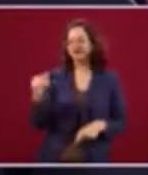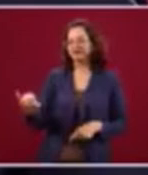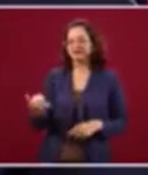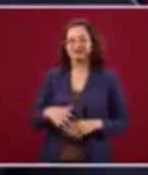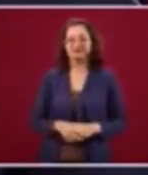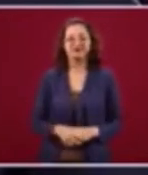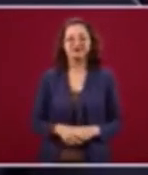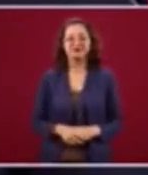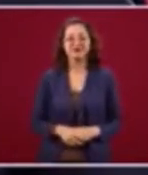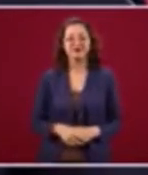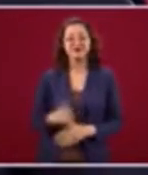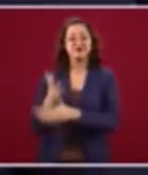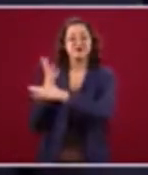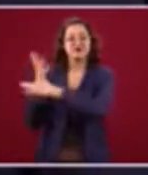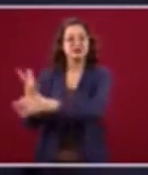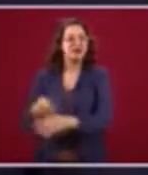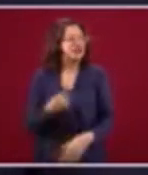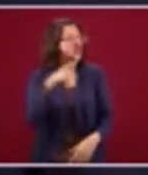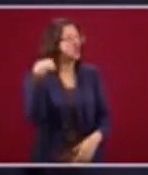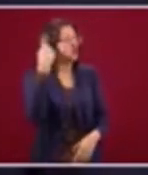Dicen que son ocurrencias.